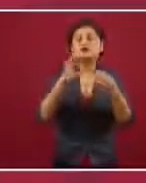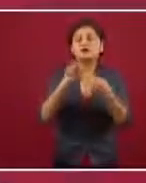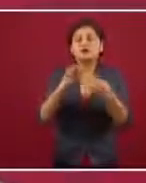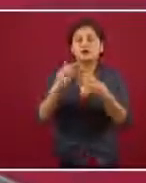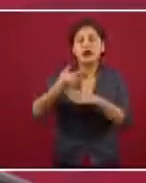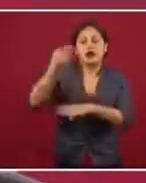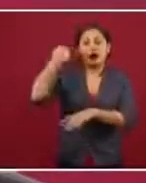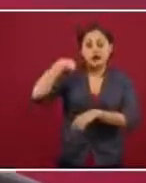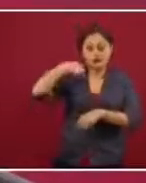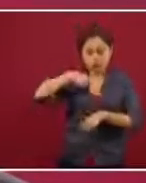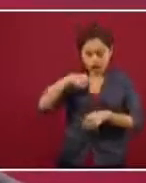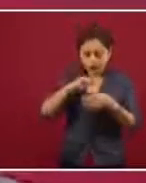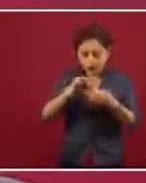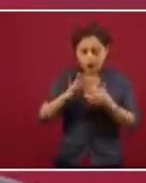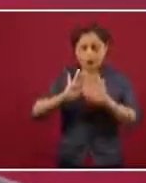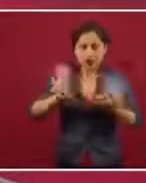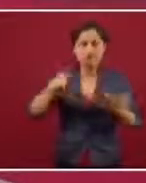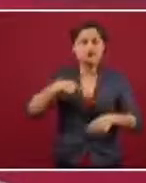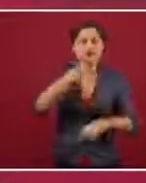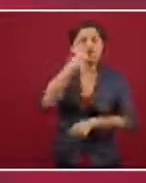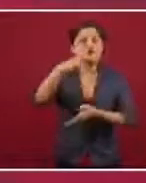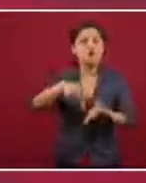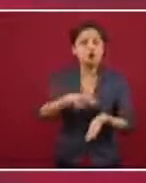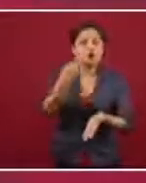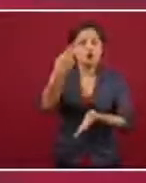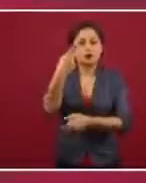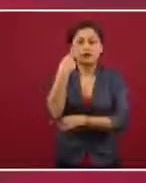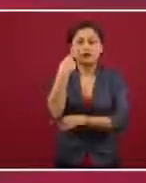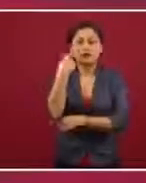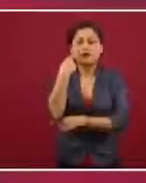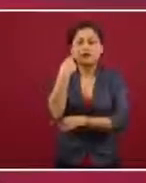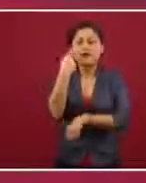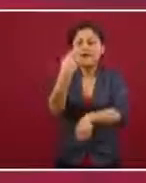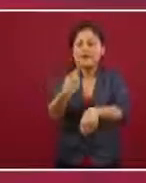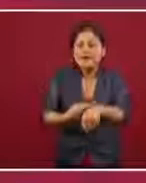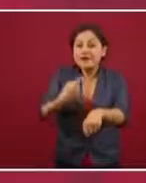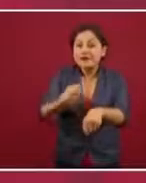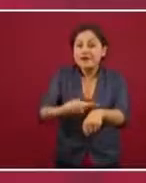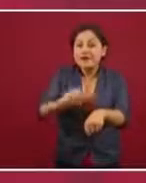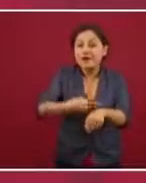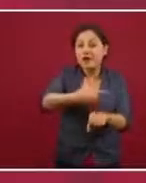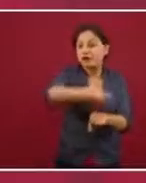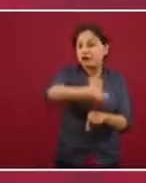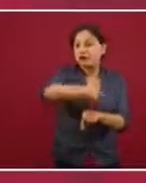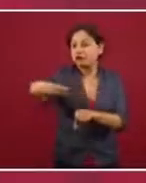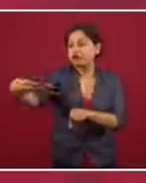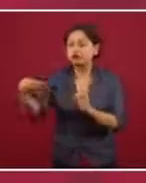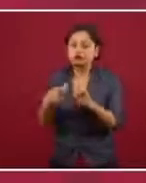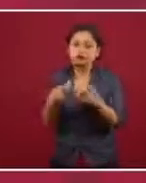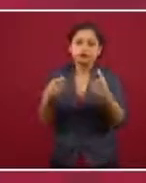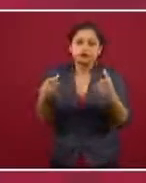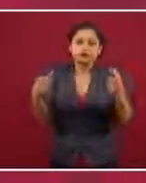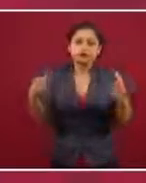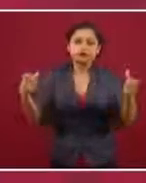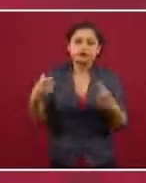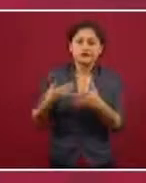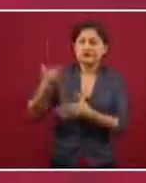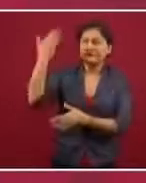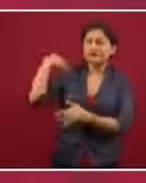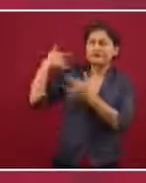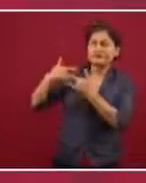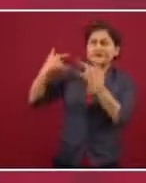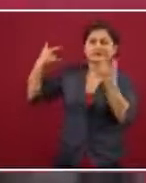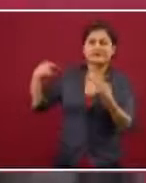lo retomo. Las epidemias en la historia de la humanidad se han prestado para la